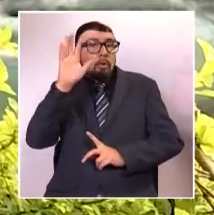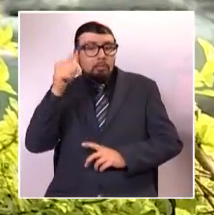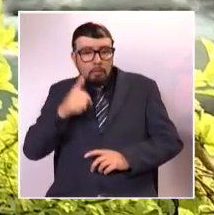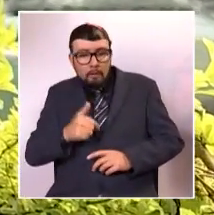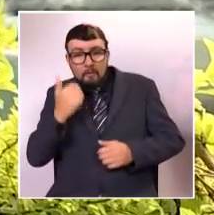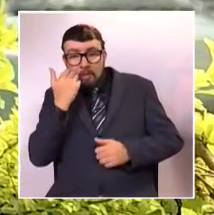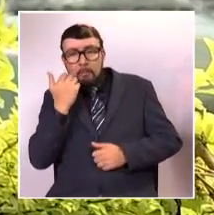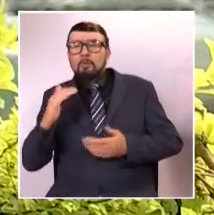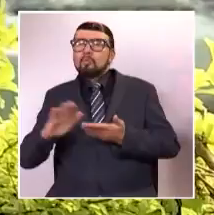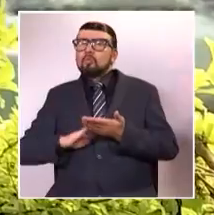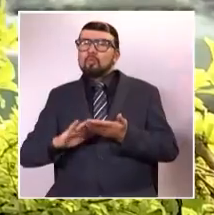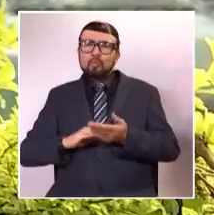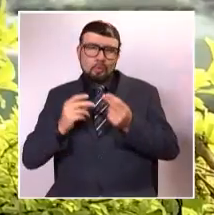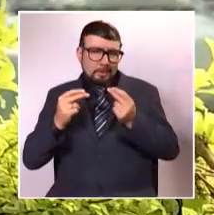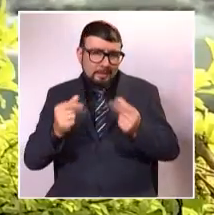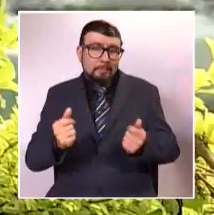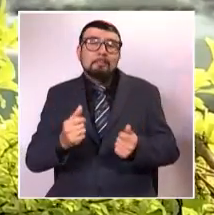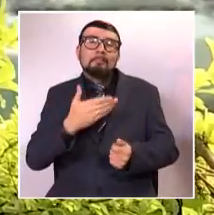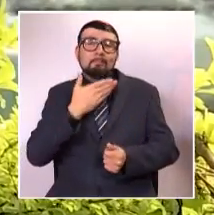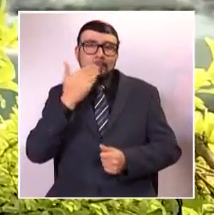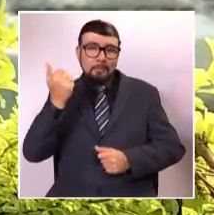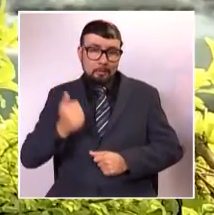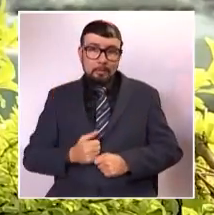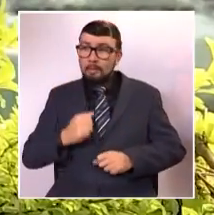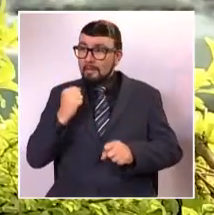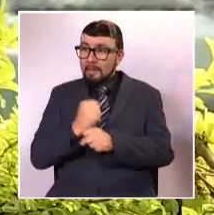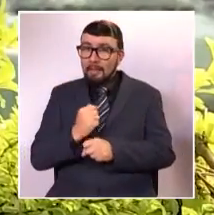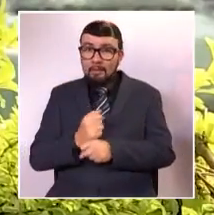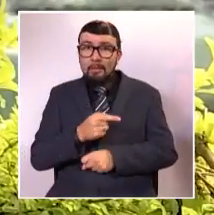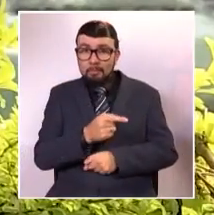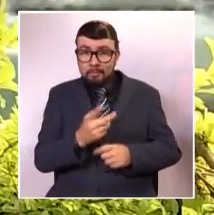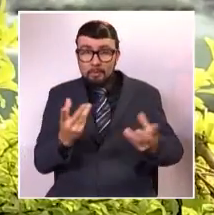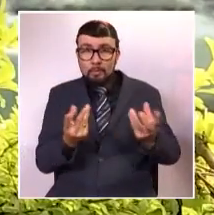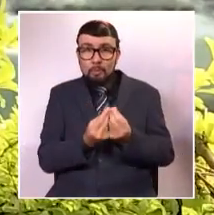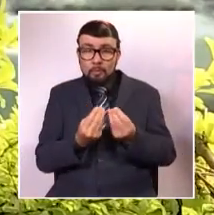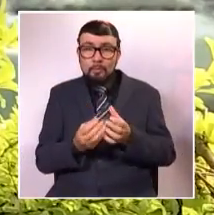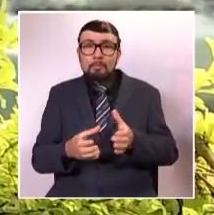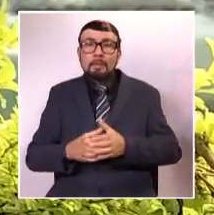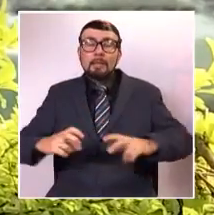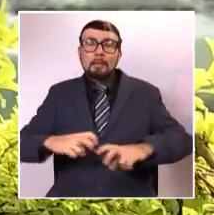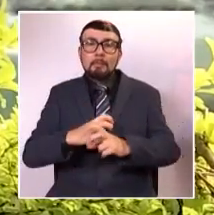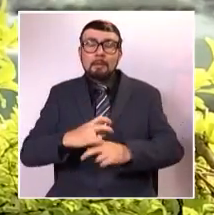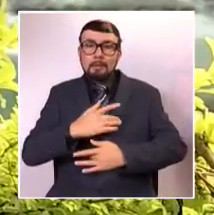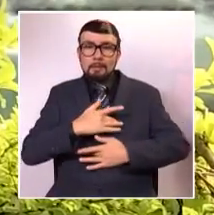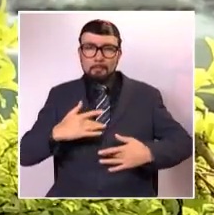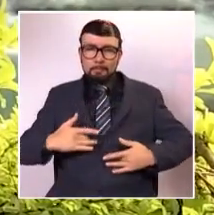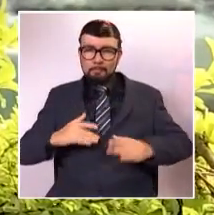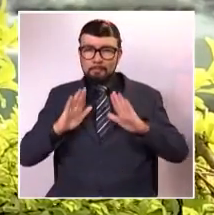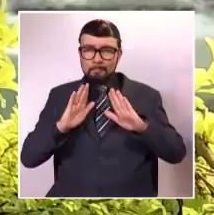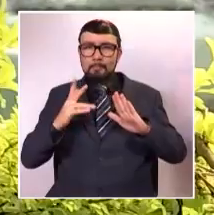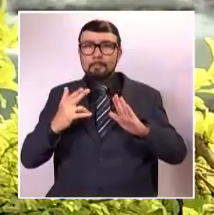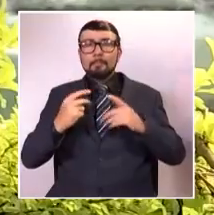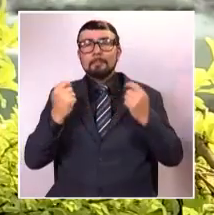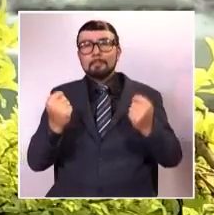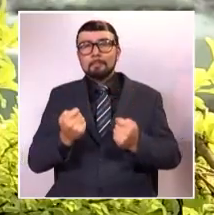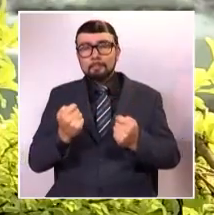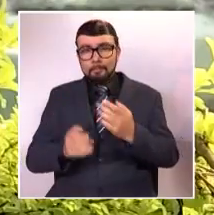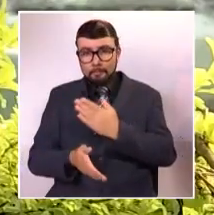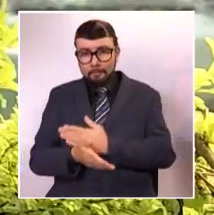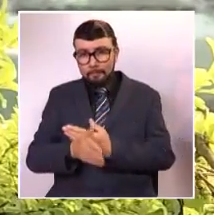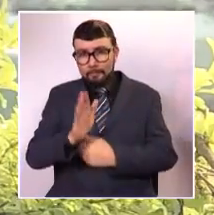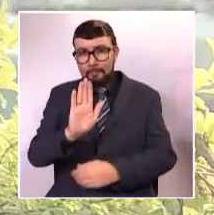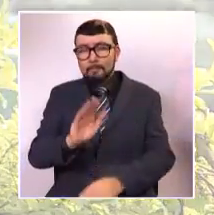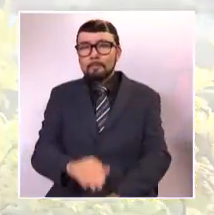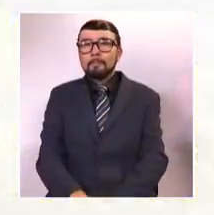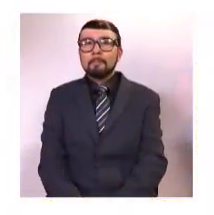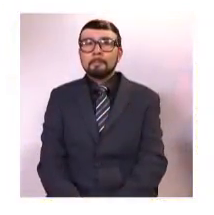temprana de alguna patología y el trabajo en equipo como lo estamos haciendo en los parques de la salud. Vamos a este corte comerciales y ya